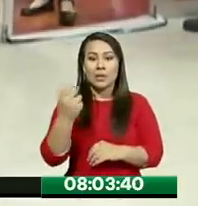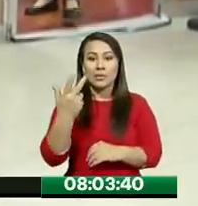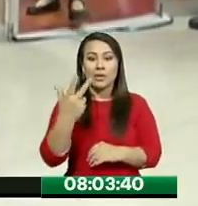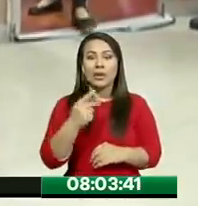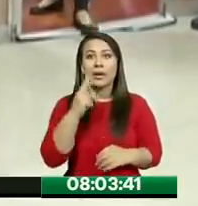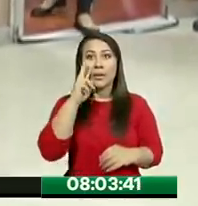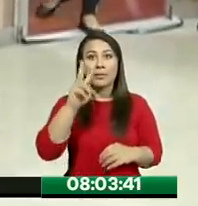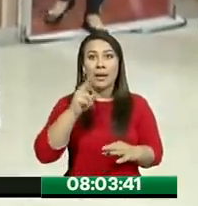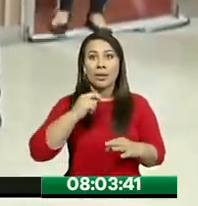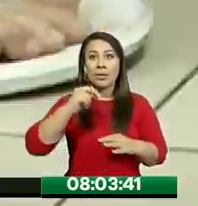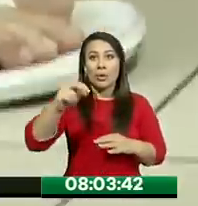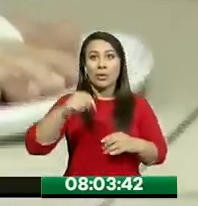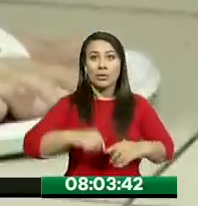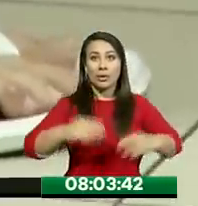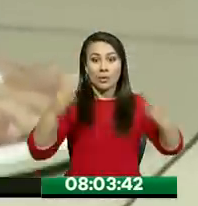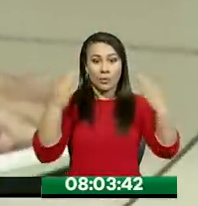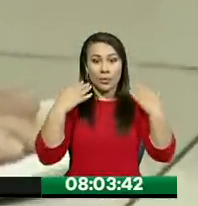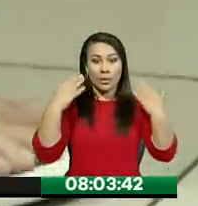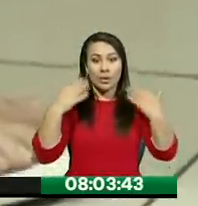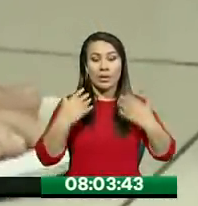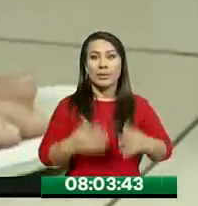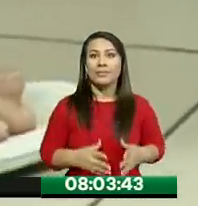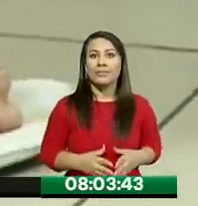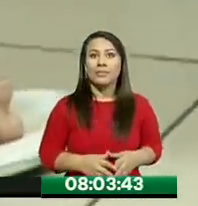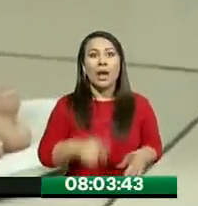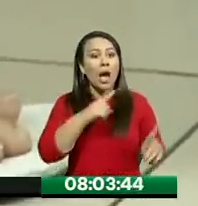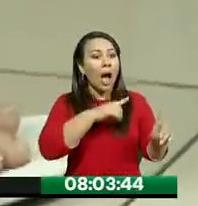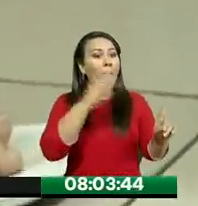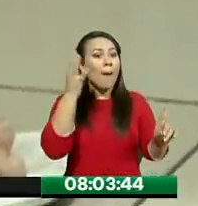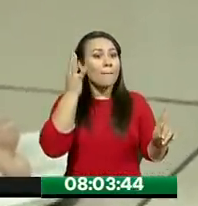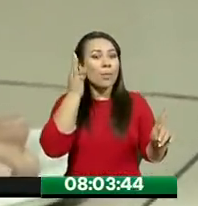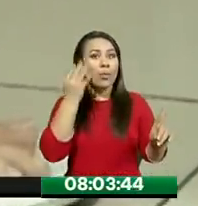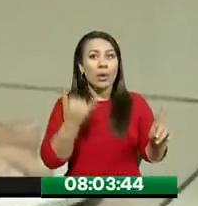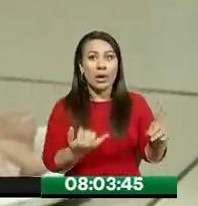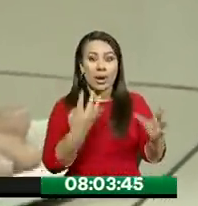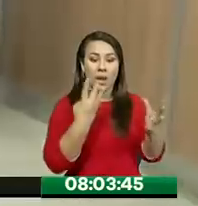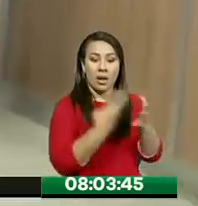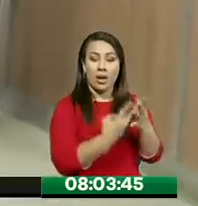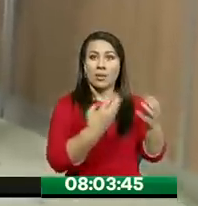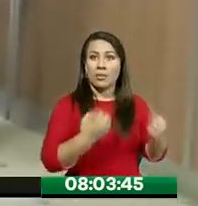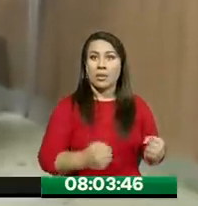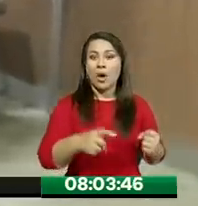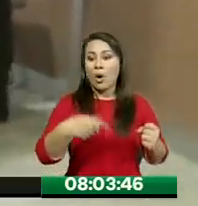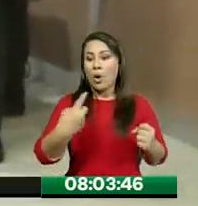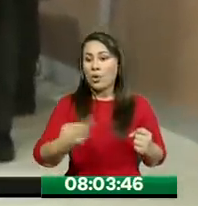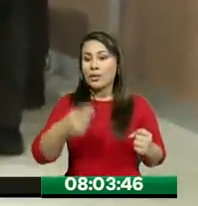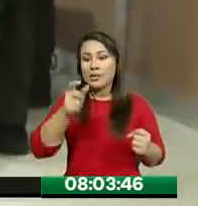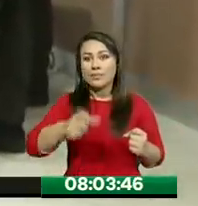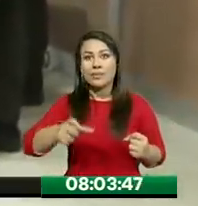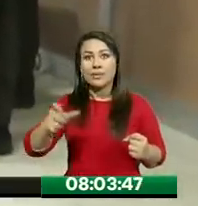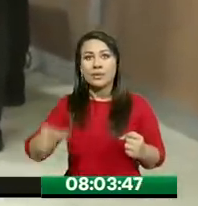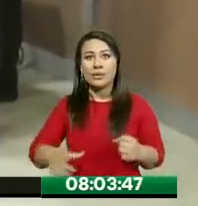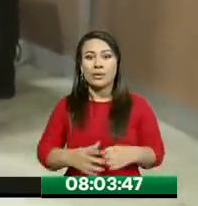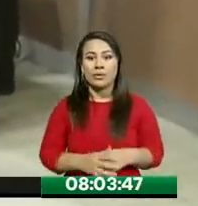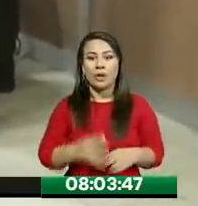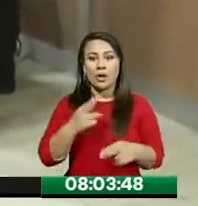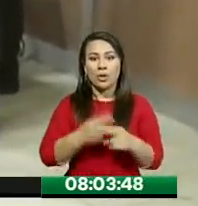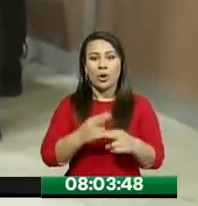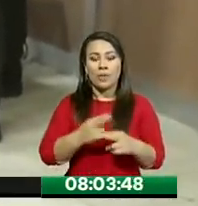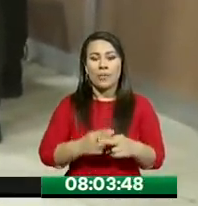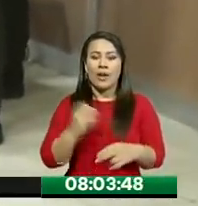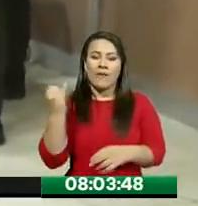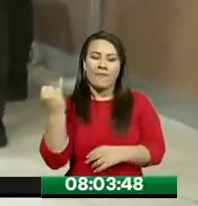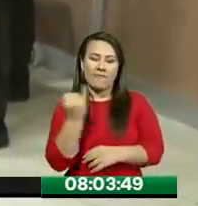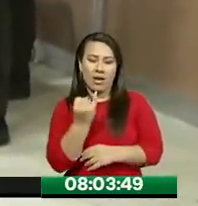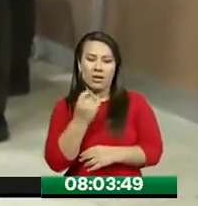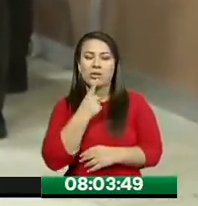el norte de Guayaquil. La mujer fue detenida junto con otro sujeto conocido como El Flaco por